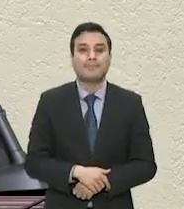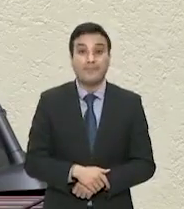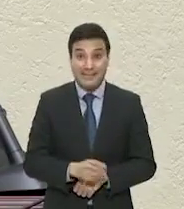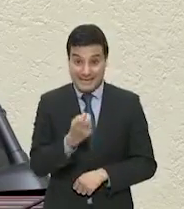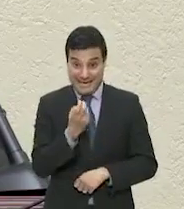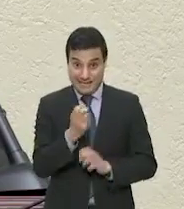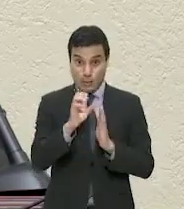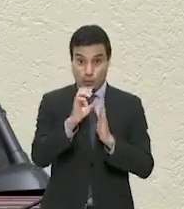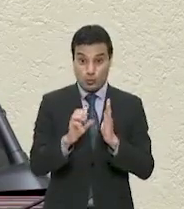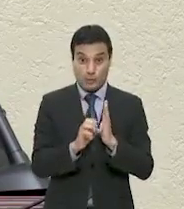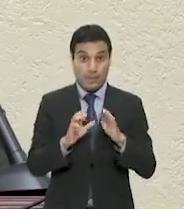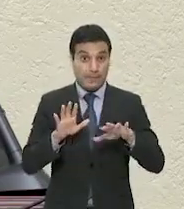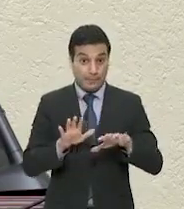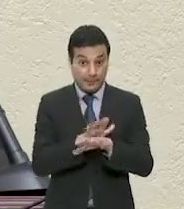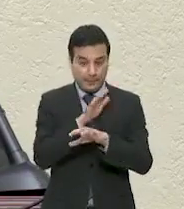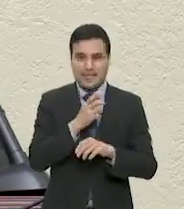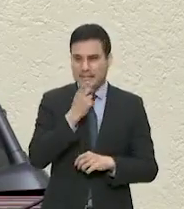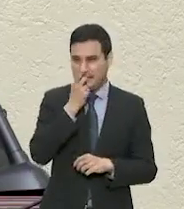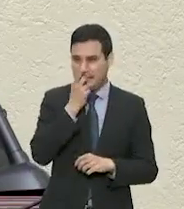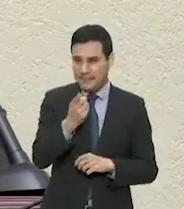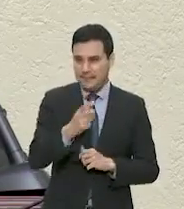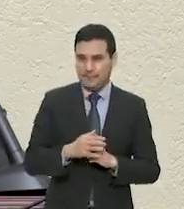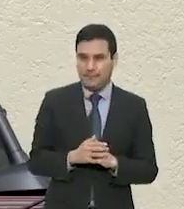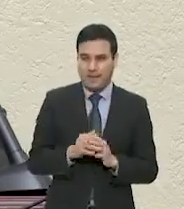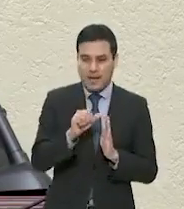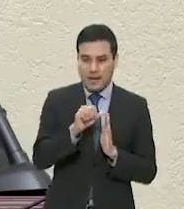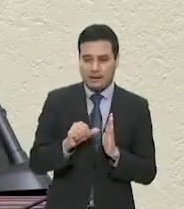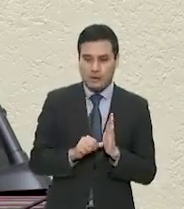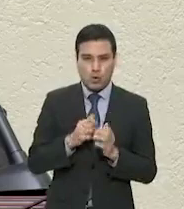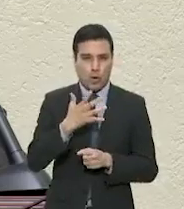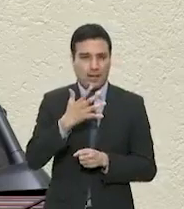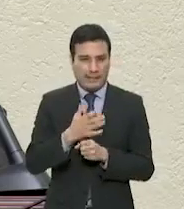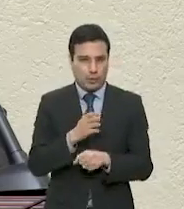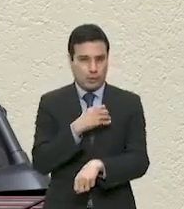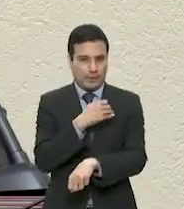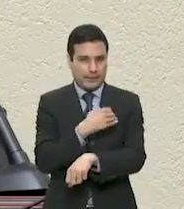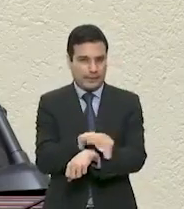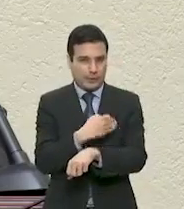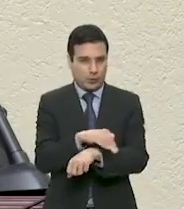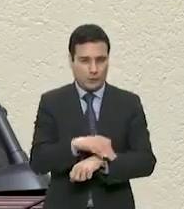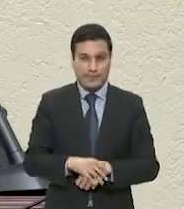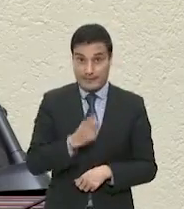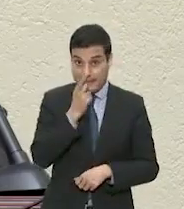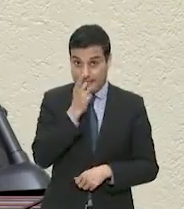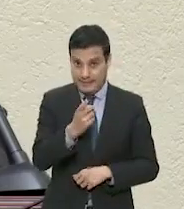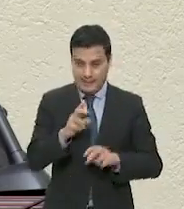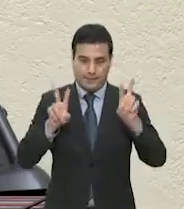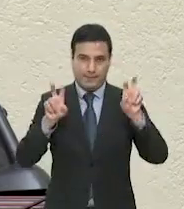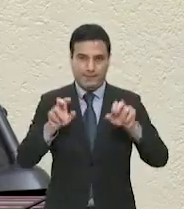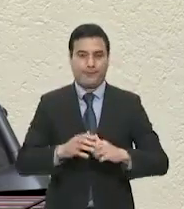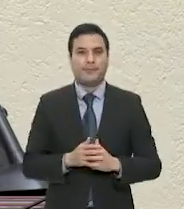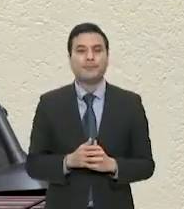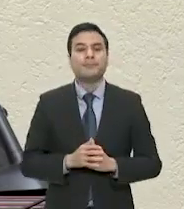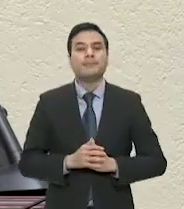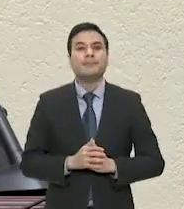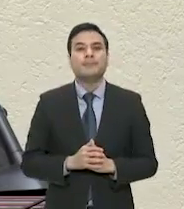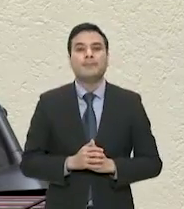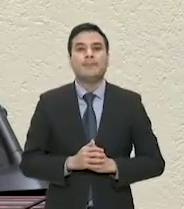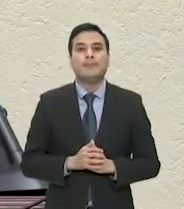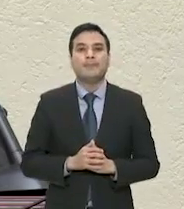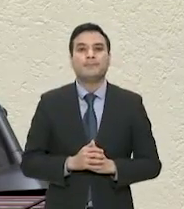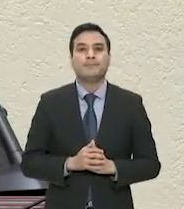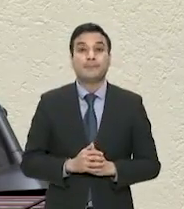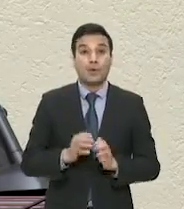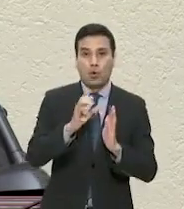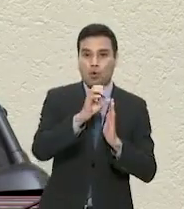previó además en su artículo quinto transitorio que citó el ejercicio de las atribuciones que esta